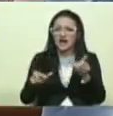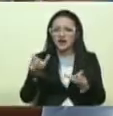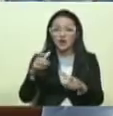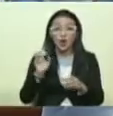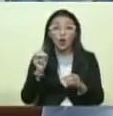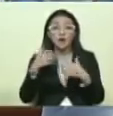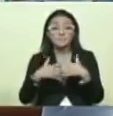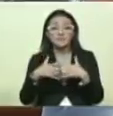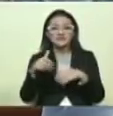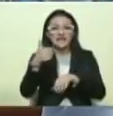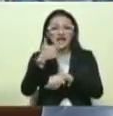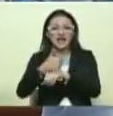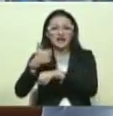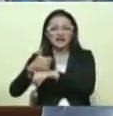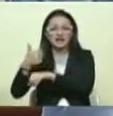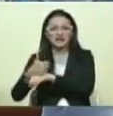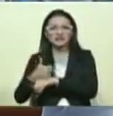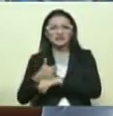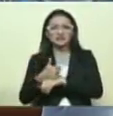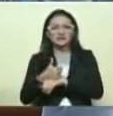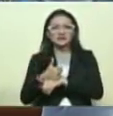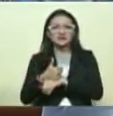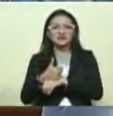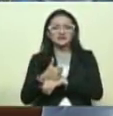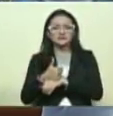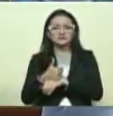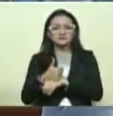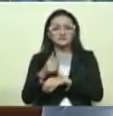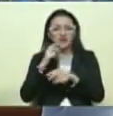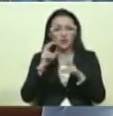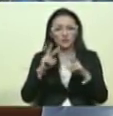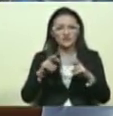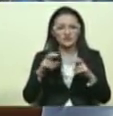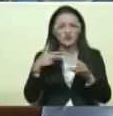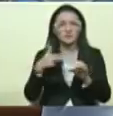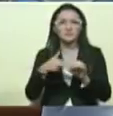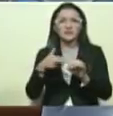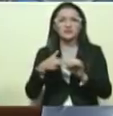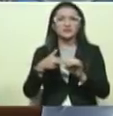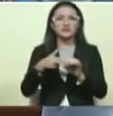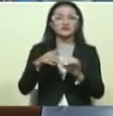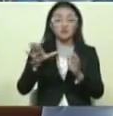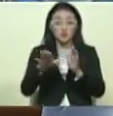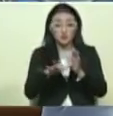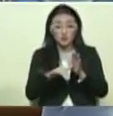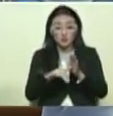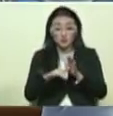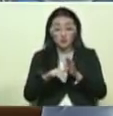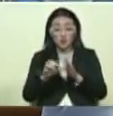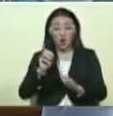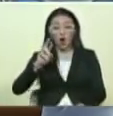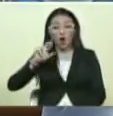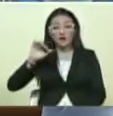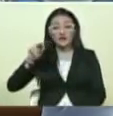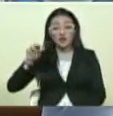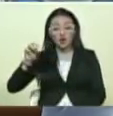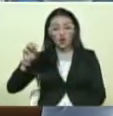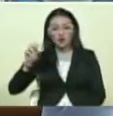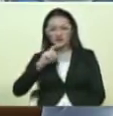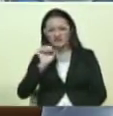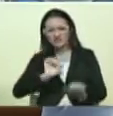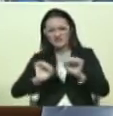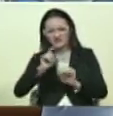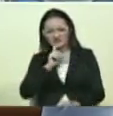los gerentes mencionados por las propias auditorías de PDVSA en el desfalco de la faja petrolífera del Orinoco? Yo creo